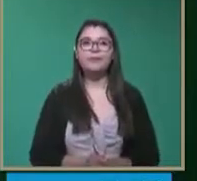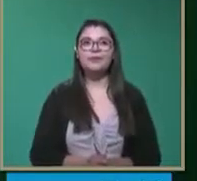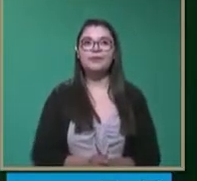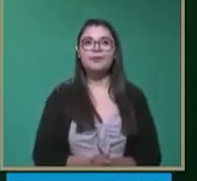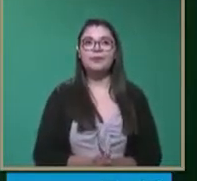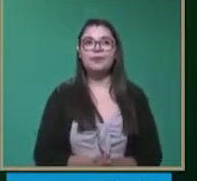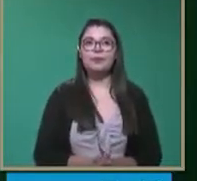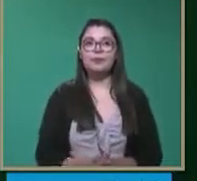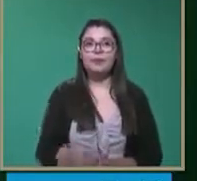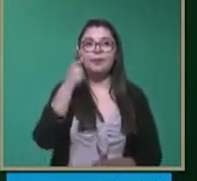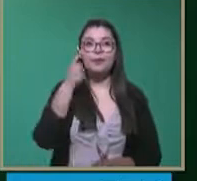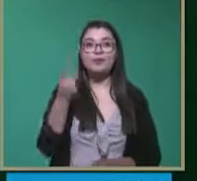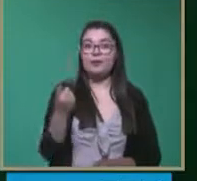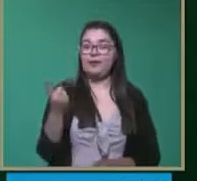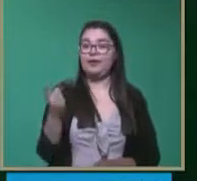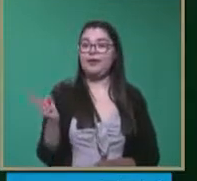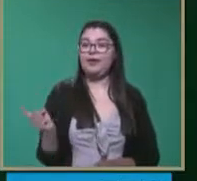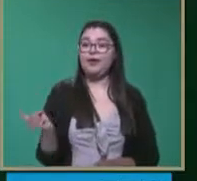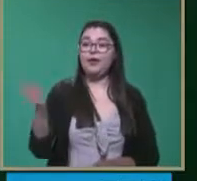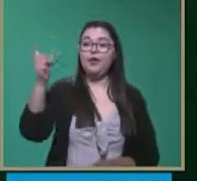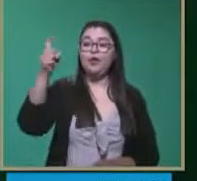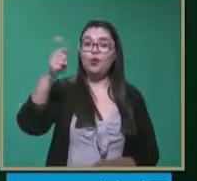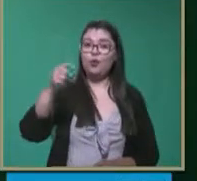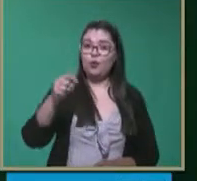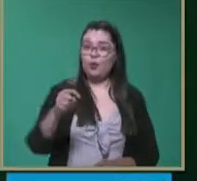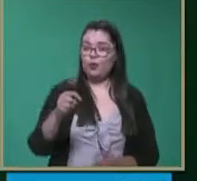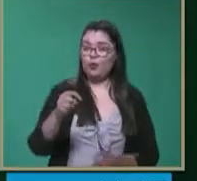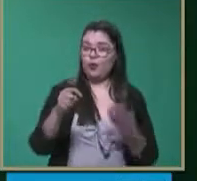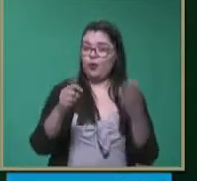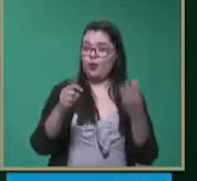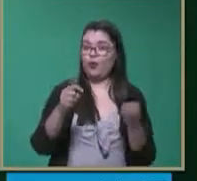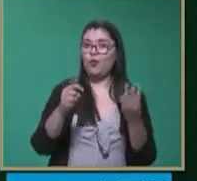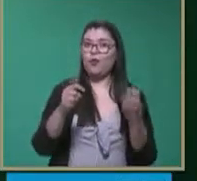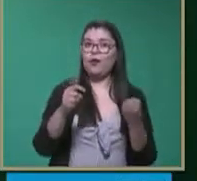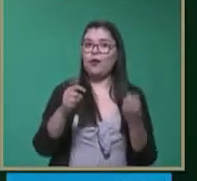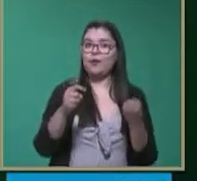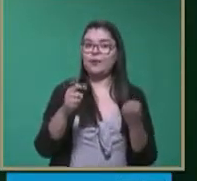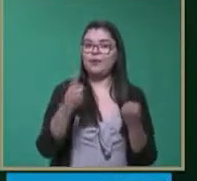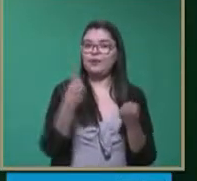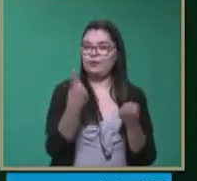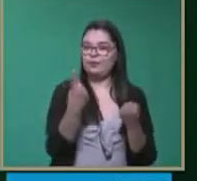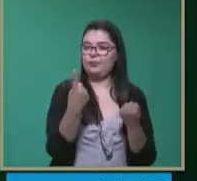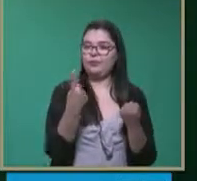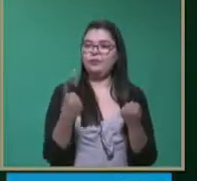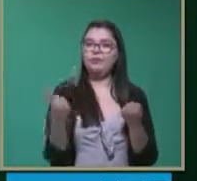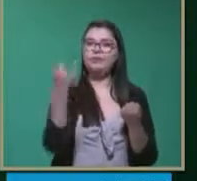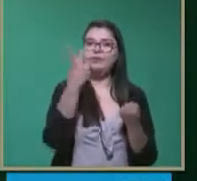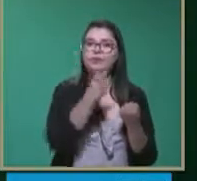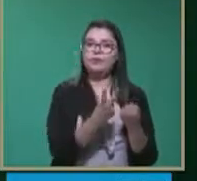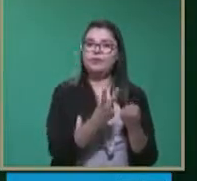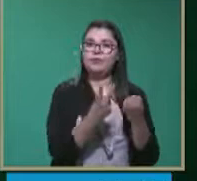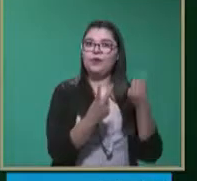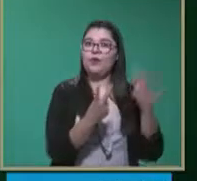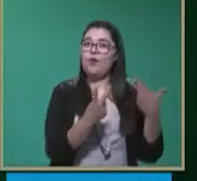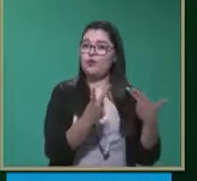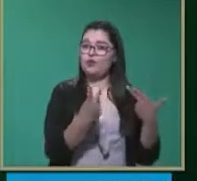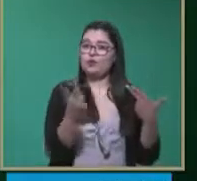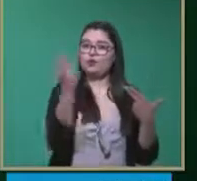contar hacia atrás. Entonces, si está en el 10, nos vamos a ir regresando uno por uno. Llega al 9,